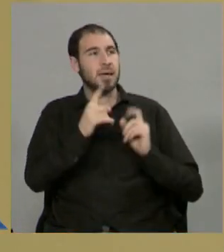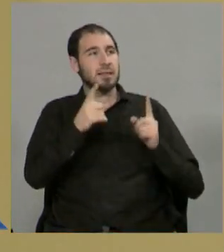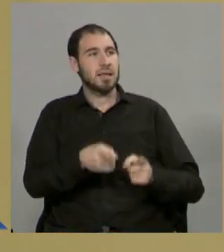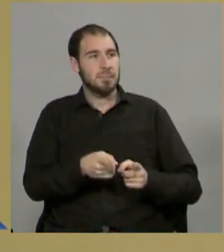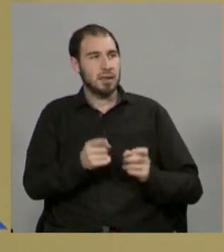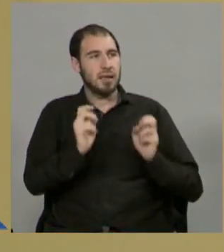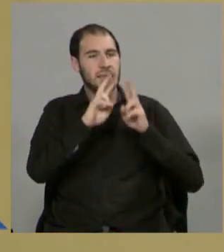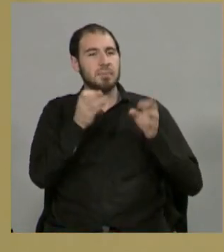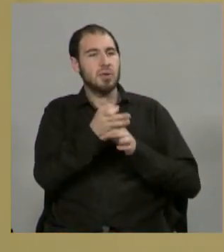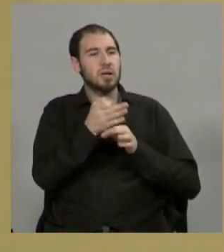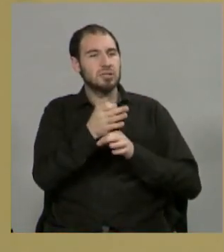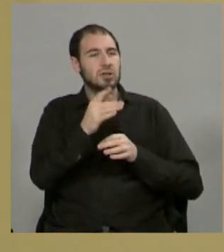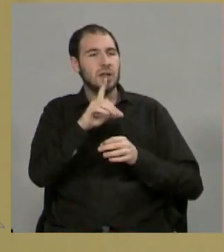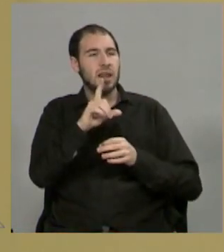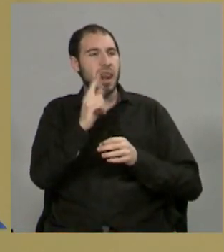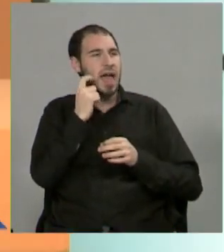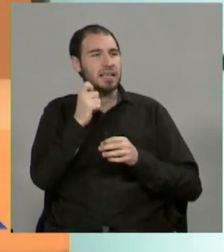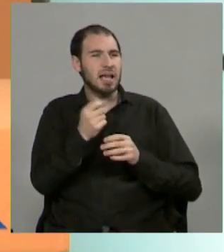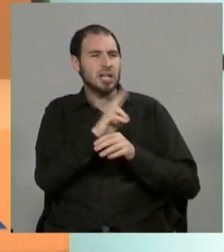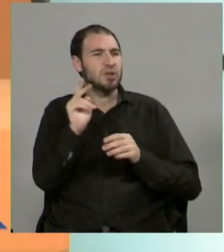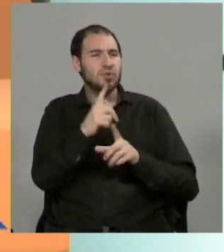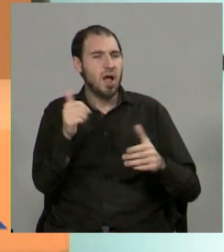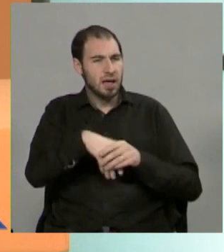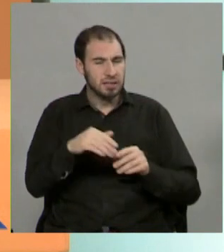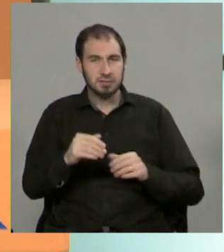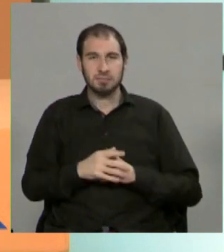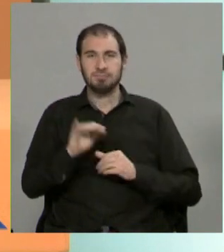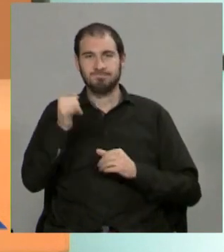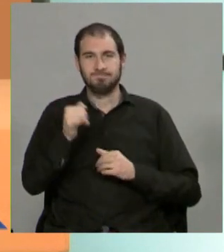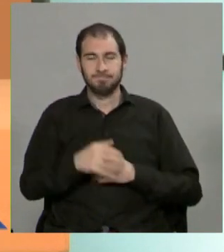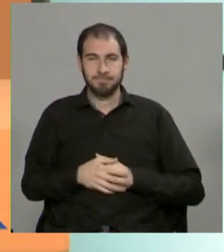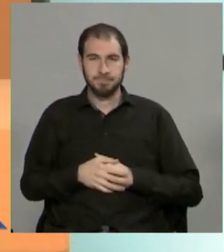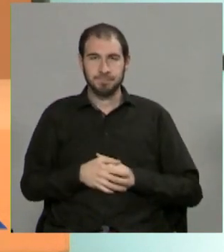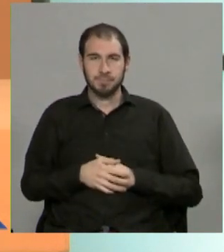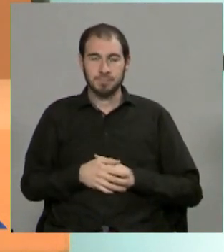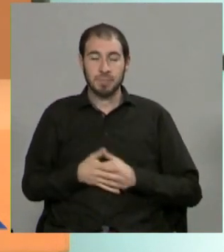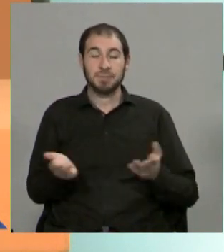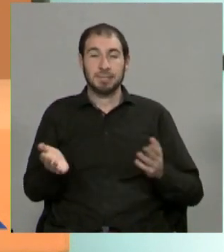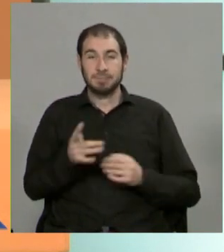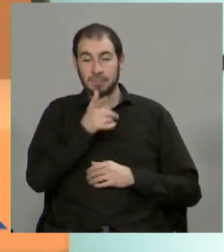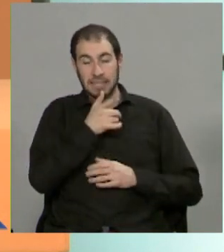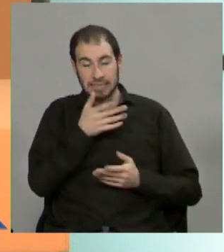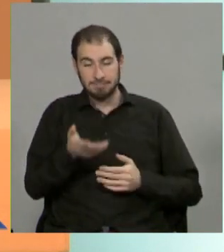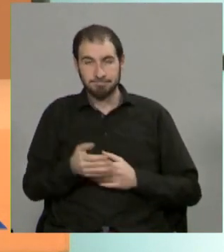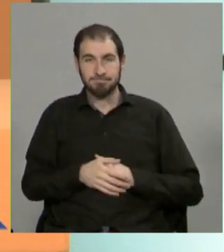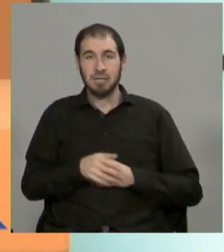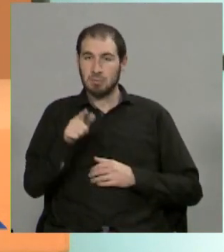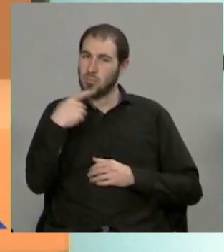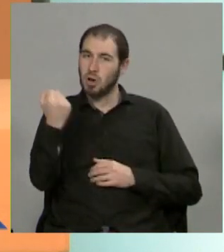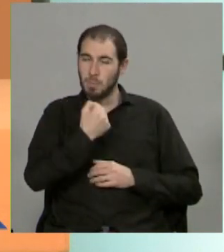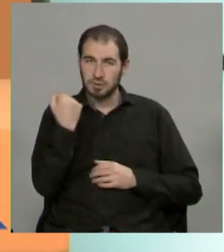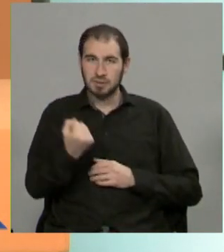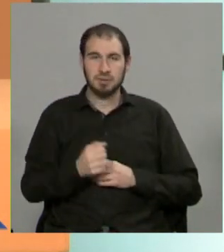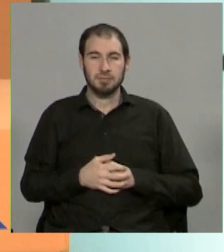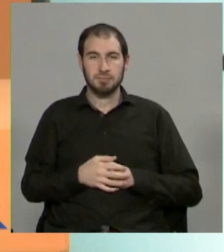tiene que ver con la educación laica, ¿no es cierto? Totalmente, sí. Bueno, me parece que es